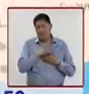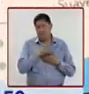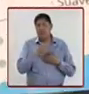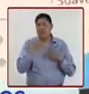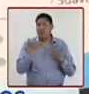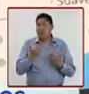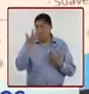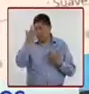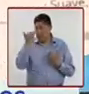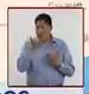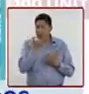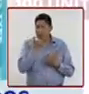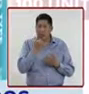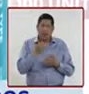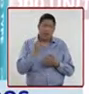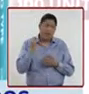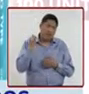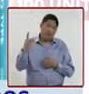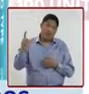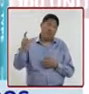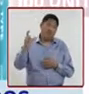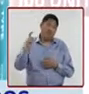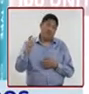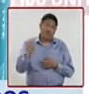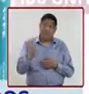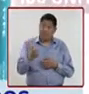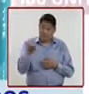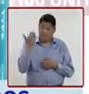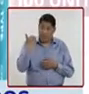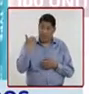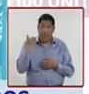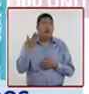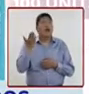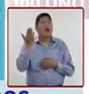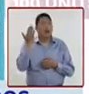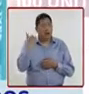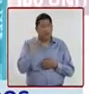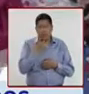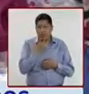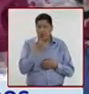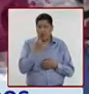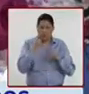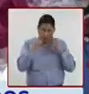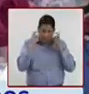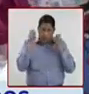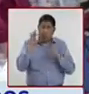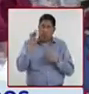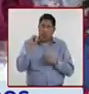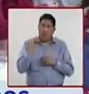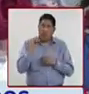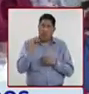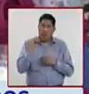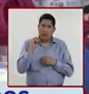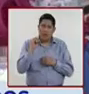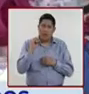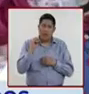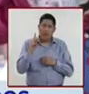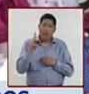¿no? O sea, ¿por qué? Porque incluso los precios eran más elevados que ahora. Antes era un barbijo 80,